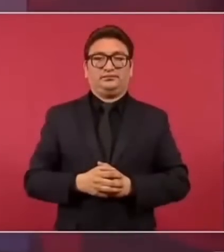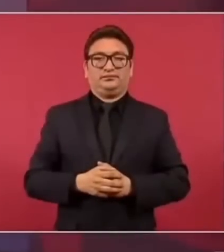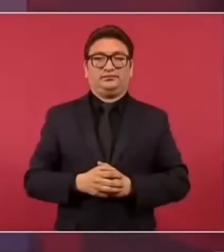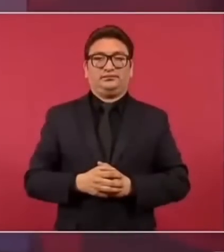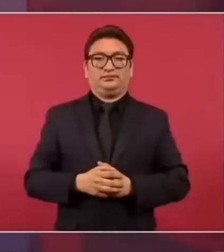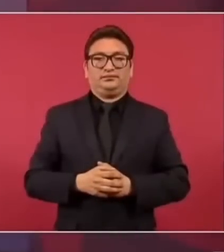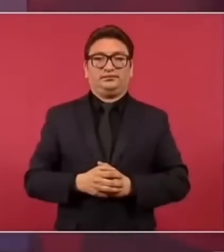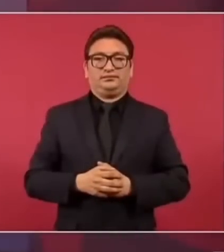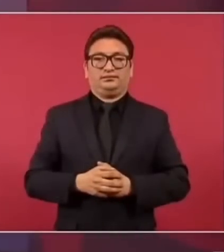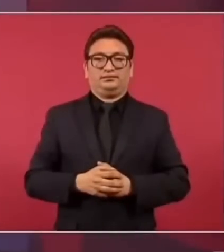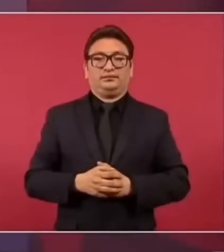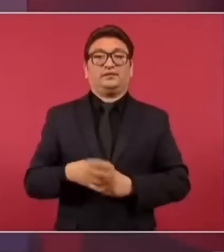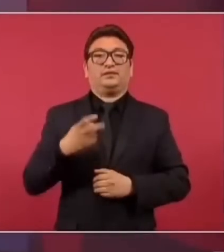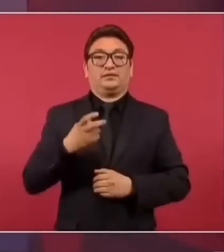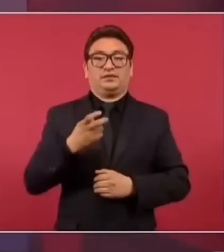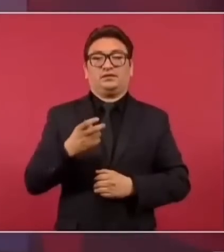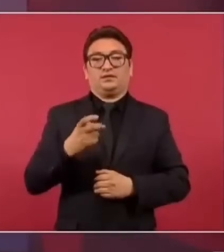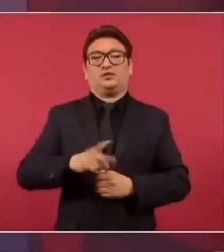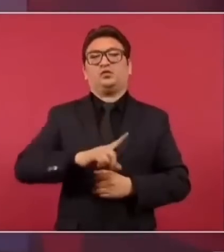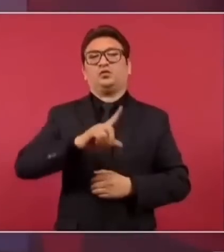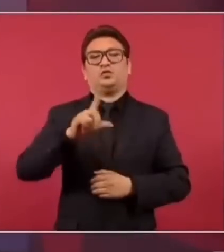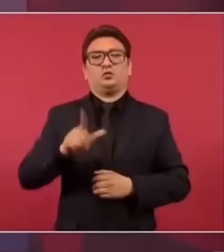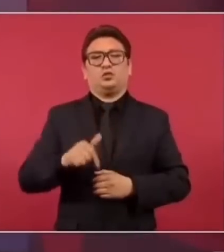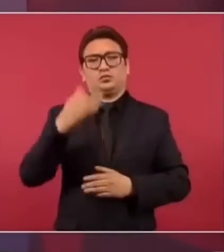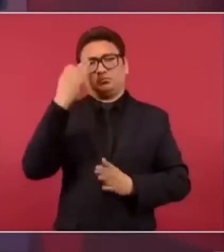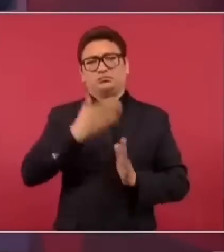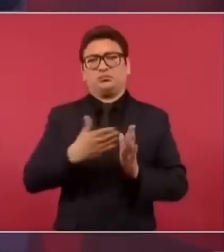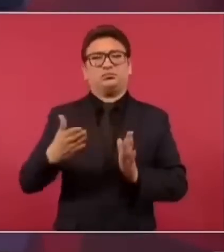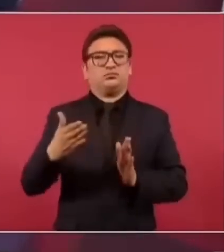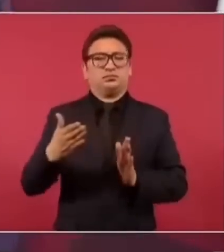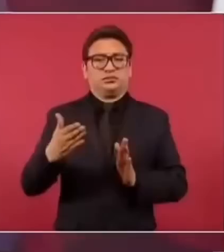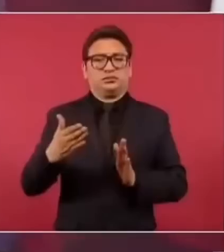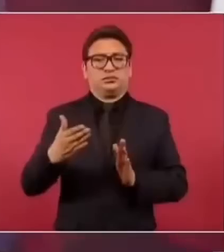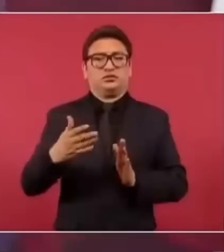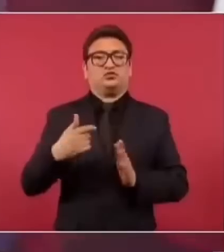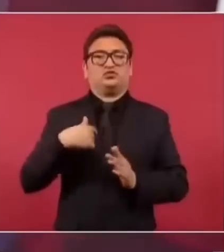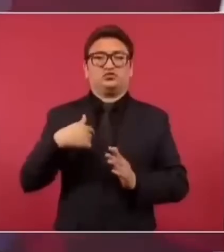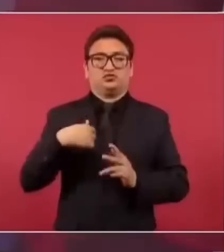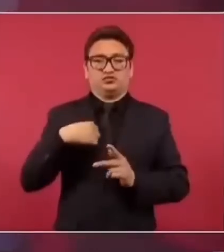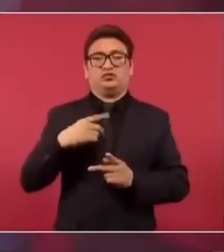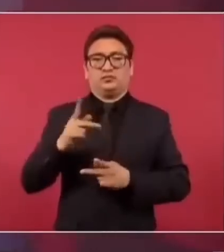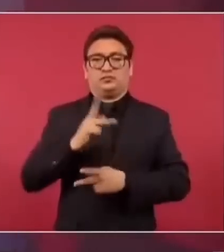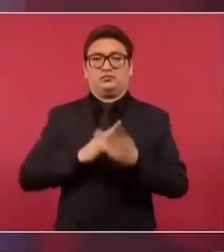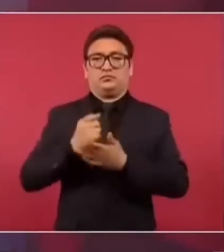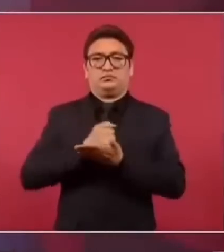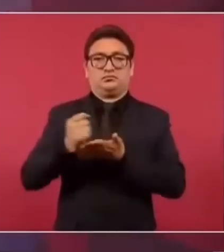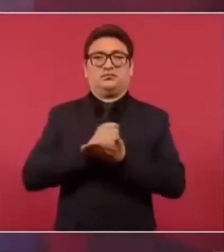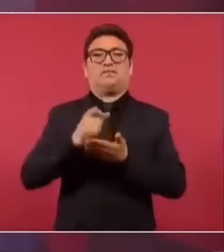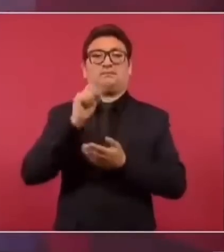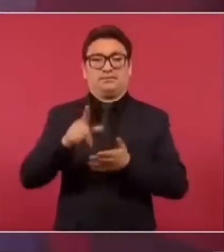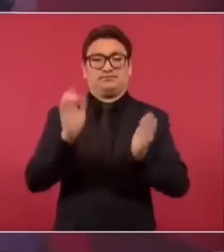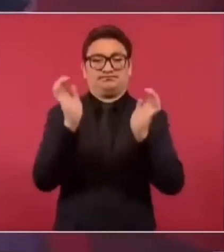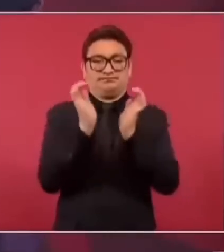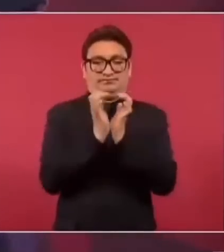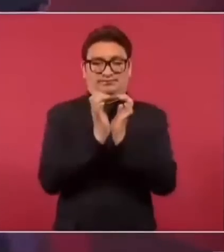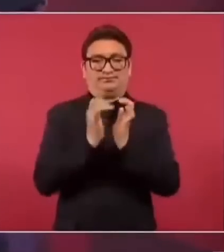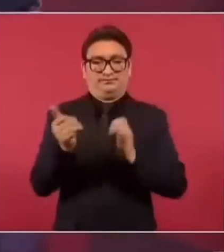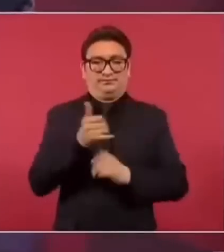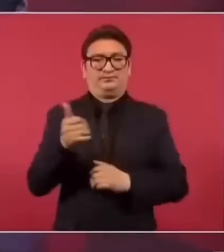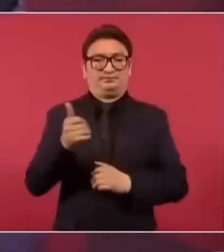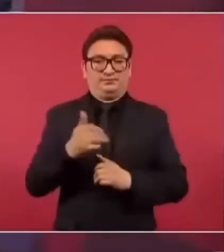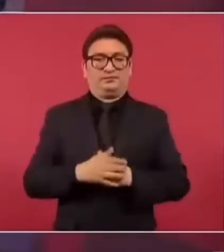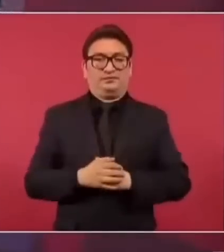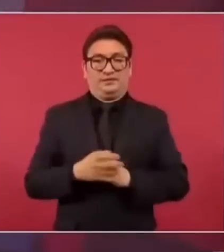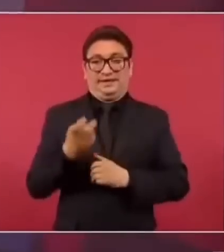Y luego, ya estando ahí, conseguí un crédito de Fobiste.